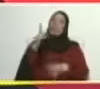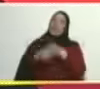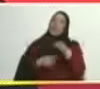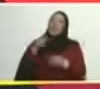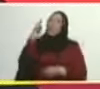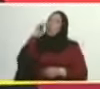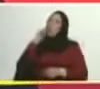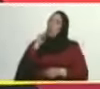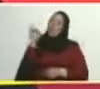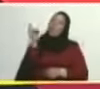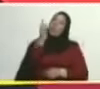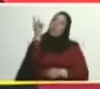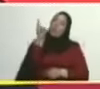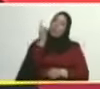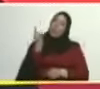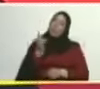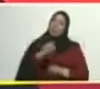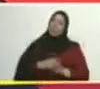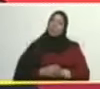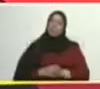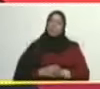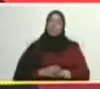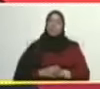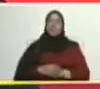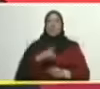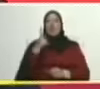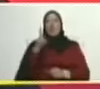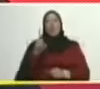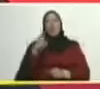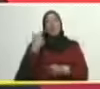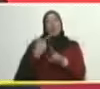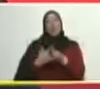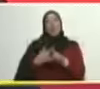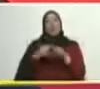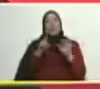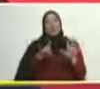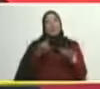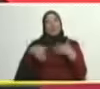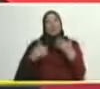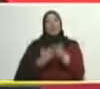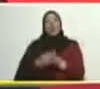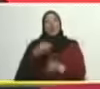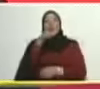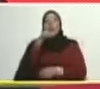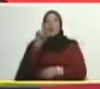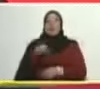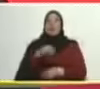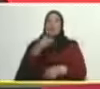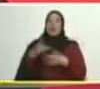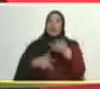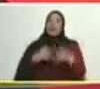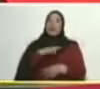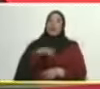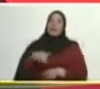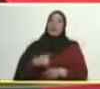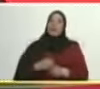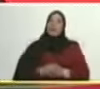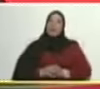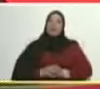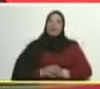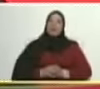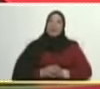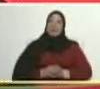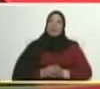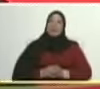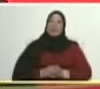Bolivia demandamos: 1. Respeto al principio de igualdad de derechos y al de la libre determinación